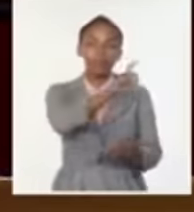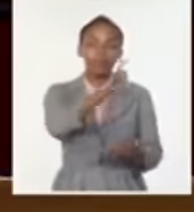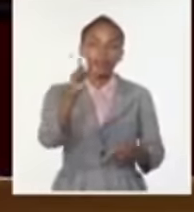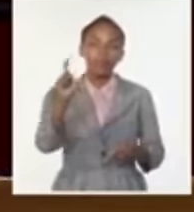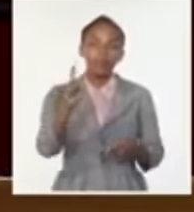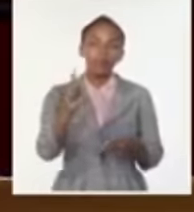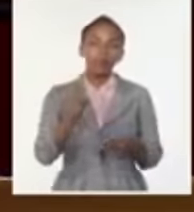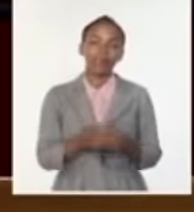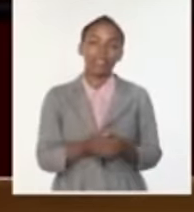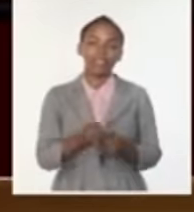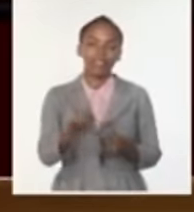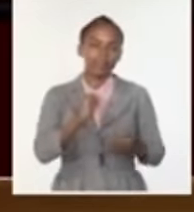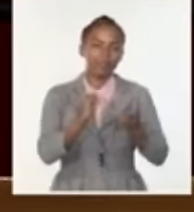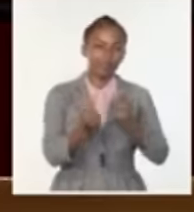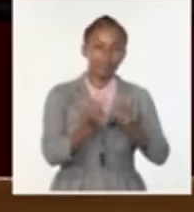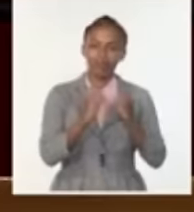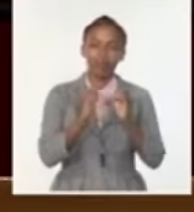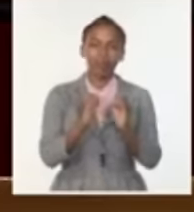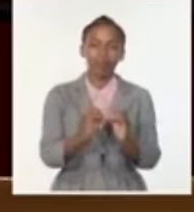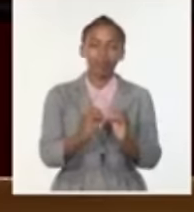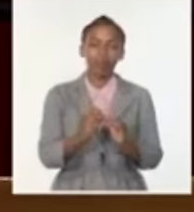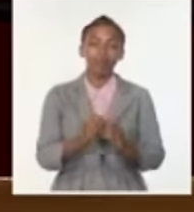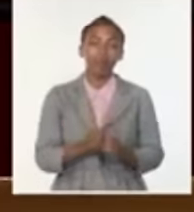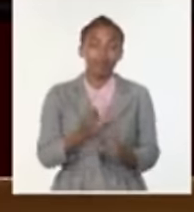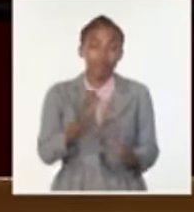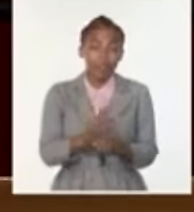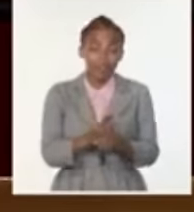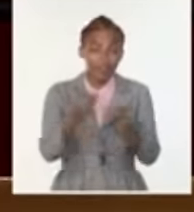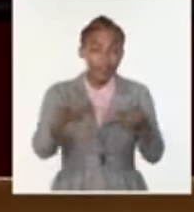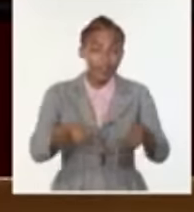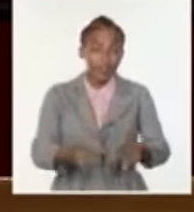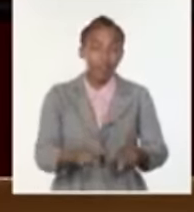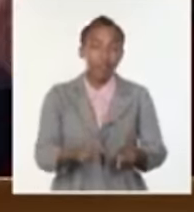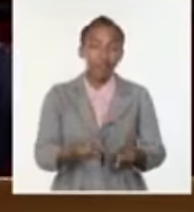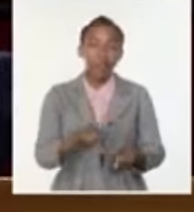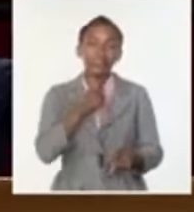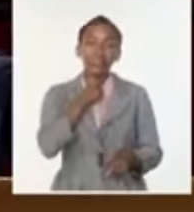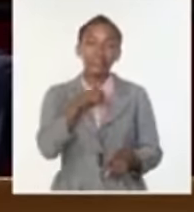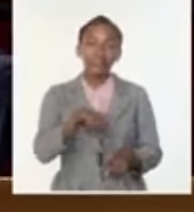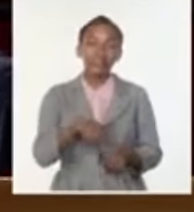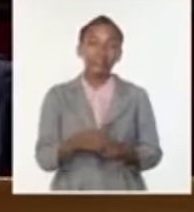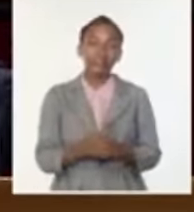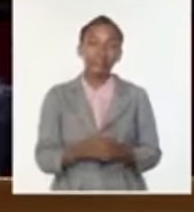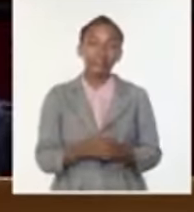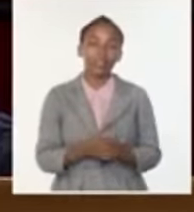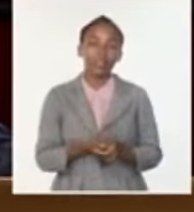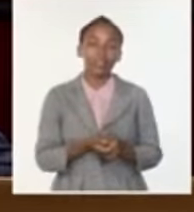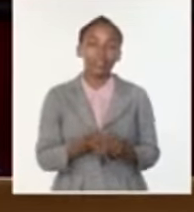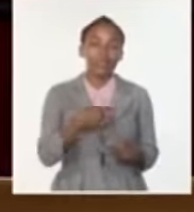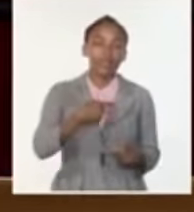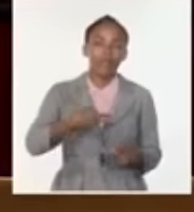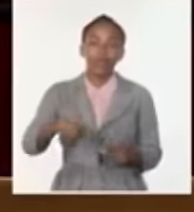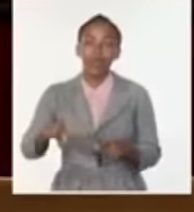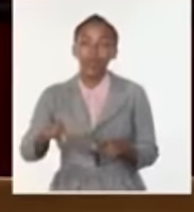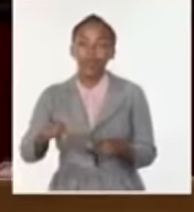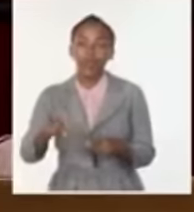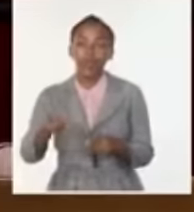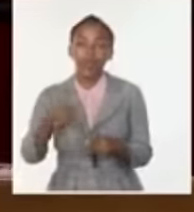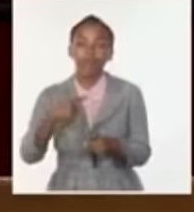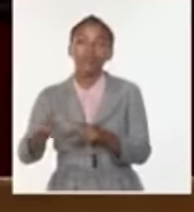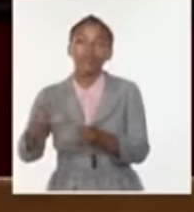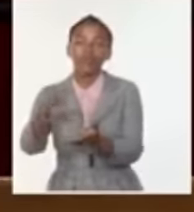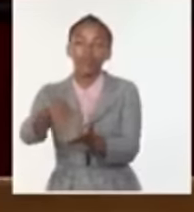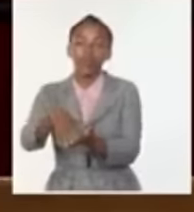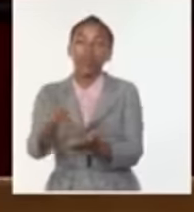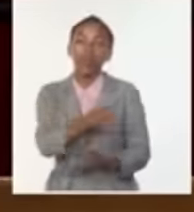tenía control. A partir de ahora, para salirse del domicilio legal y va a ir a otro lugar, el municipio tiene